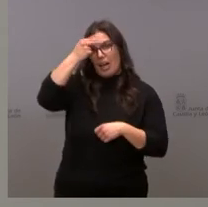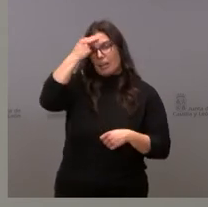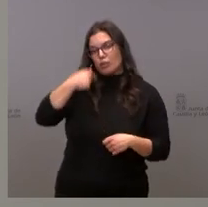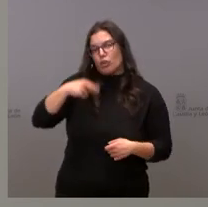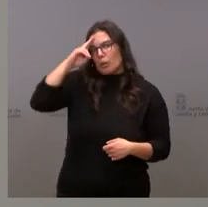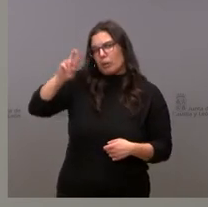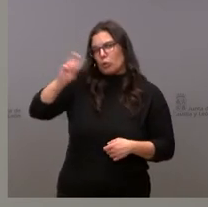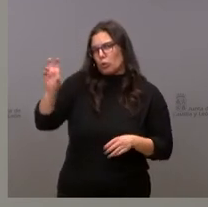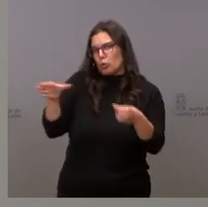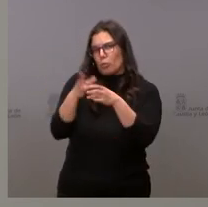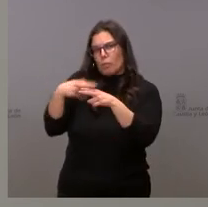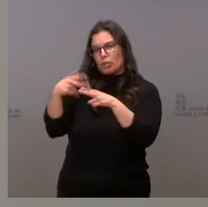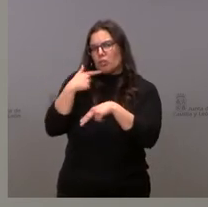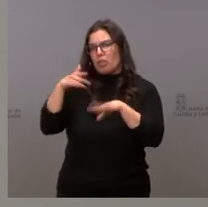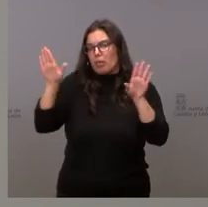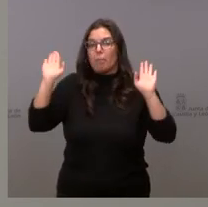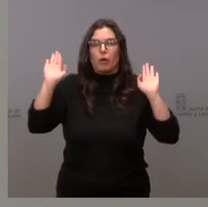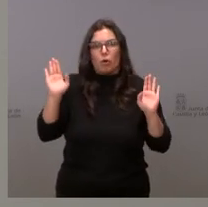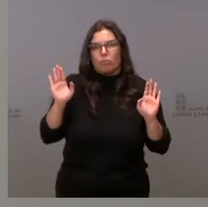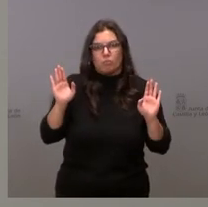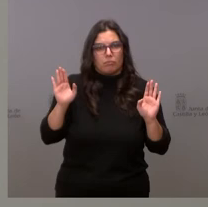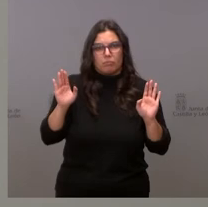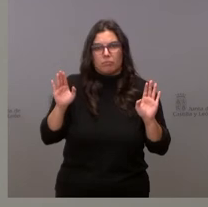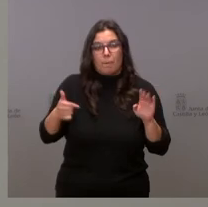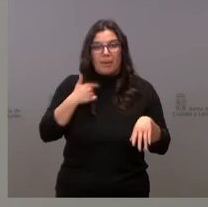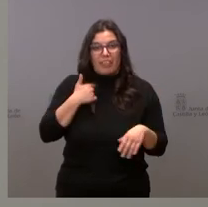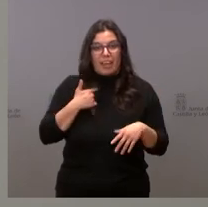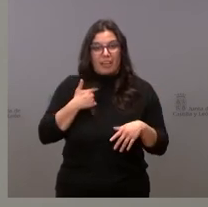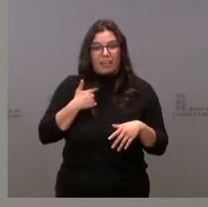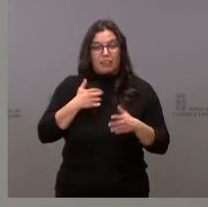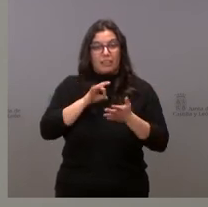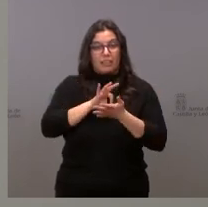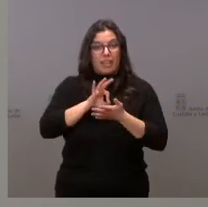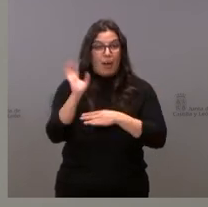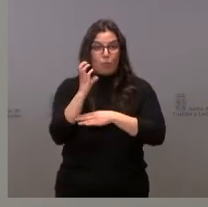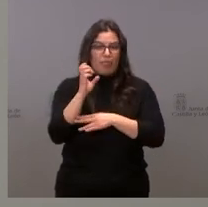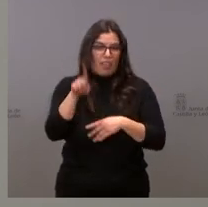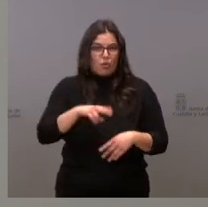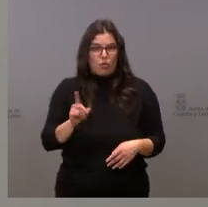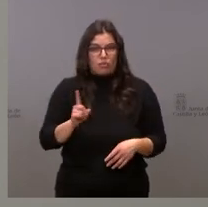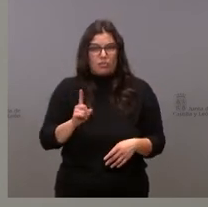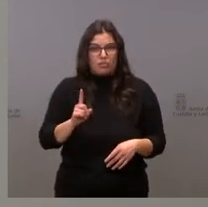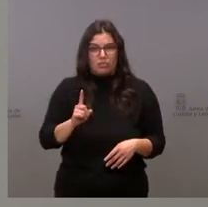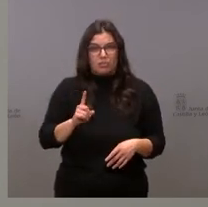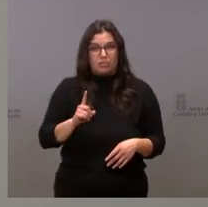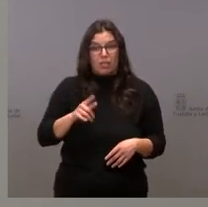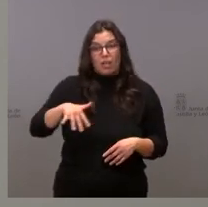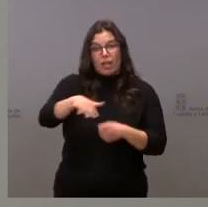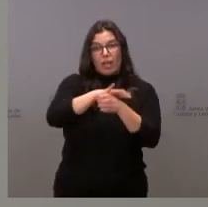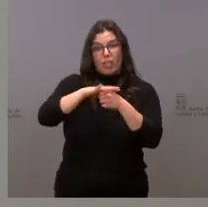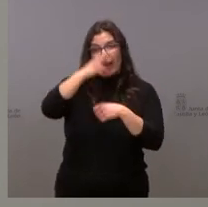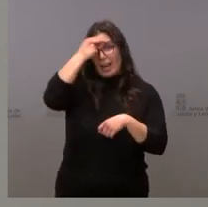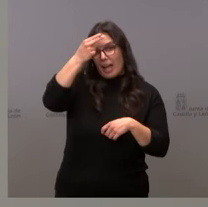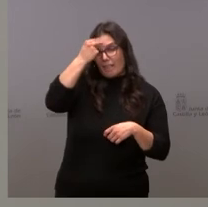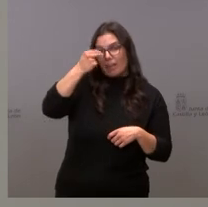otras fuerzas políticas pero desde luego no se va a perder que la prestación de la famosa ambulancia en la zona de arévalo y